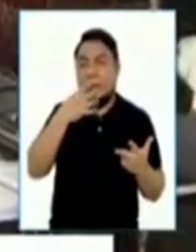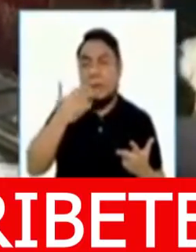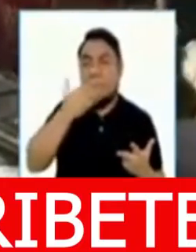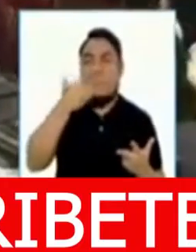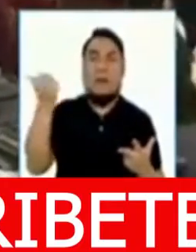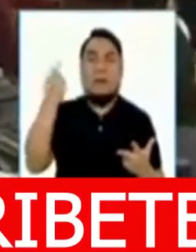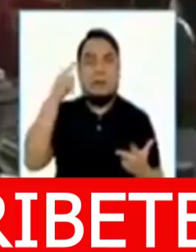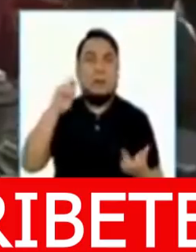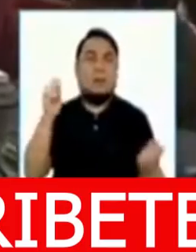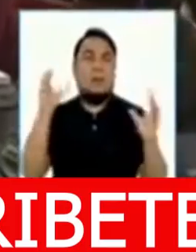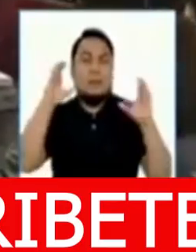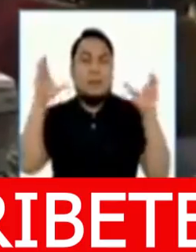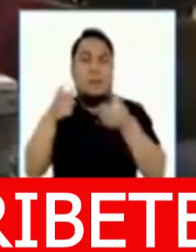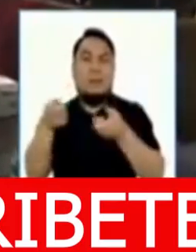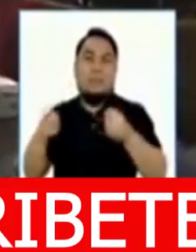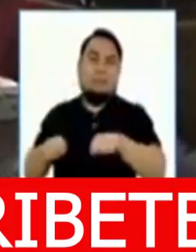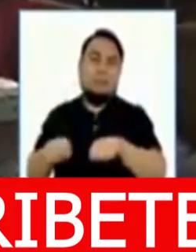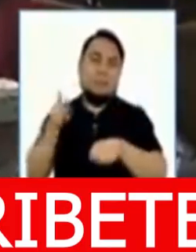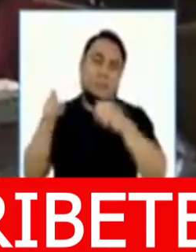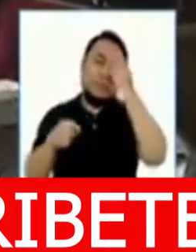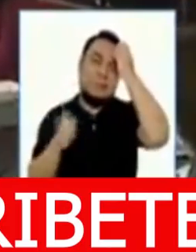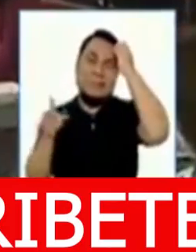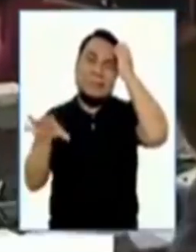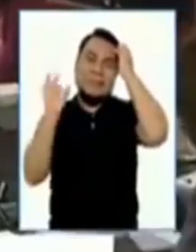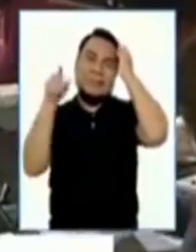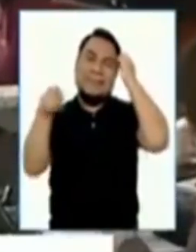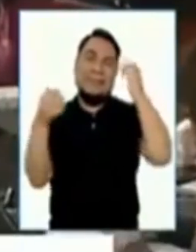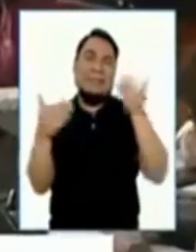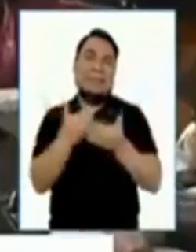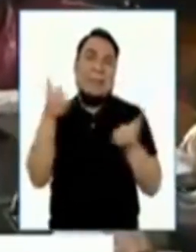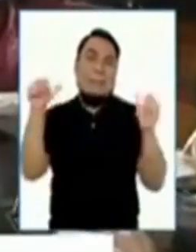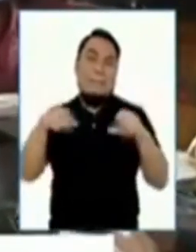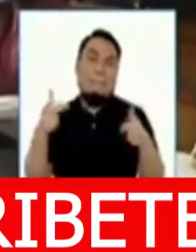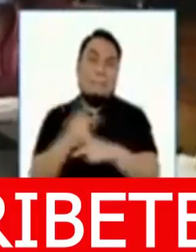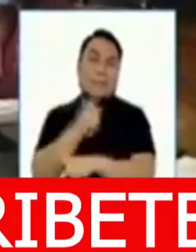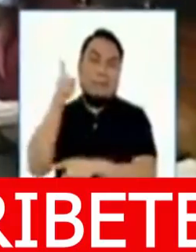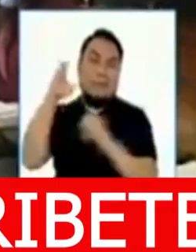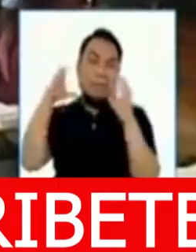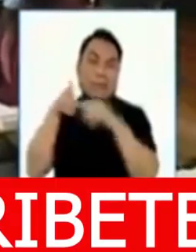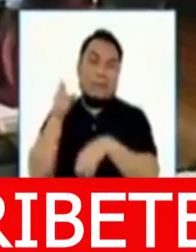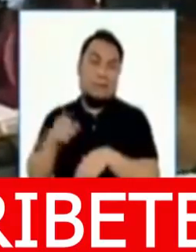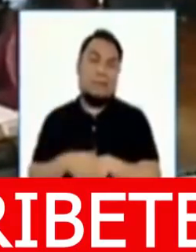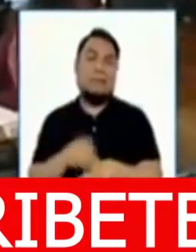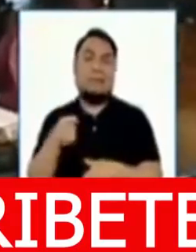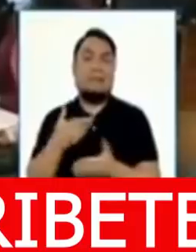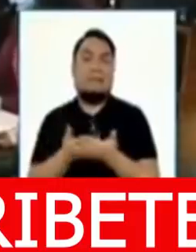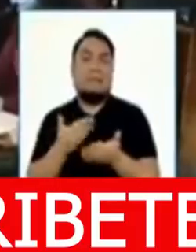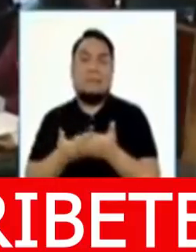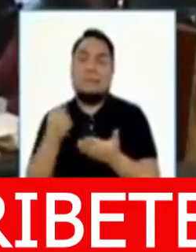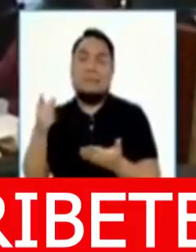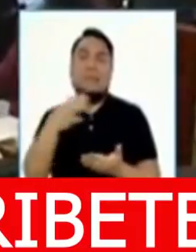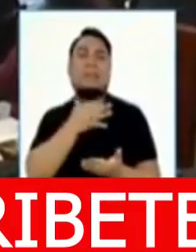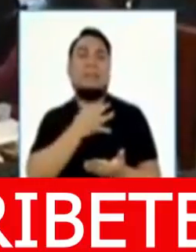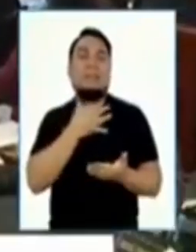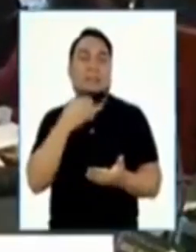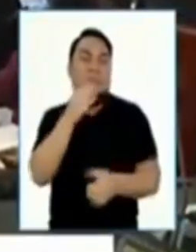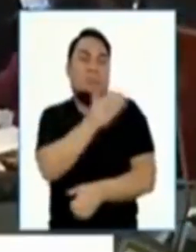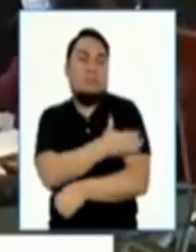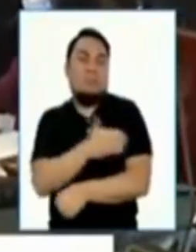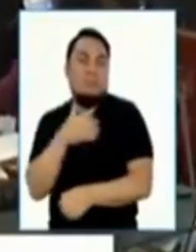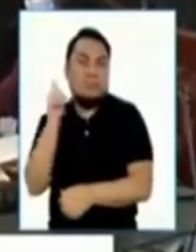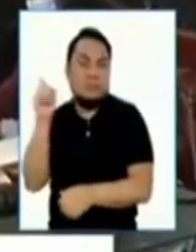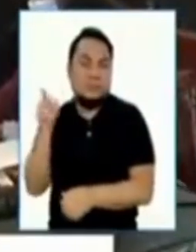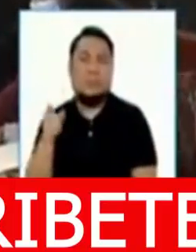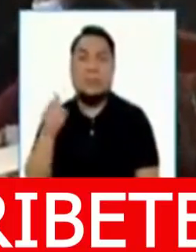dale like a este vídeo suscríbete a este canal si es que aún no lo has hecho déjanos tus comentarios y nos vemos en una